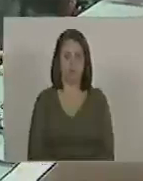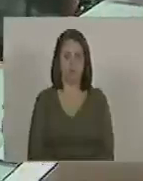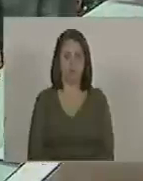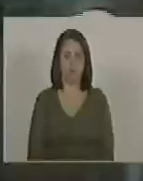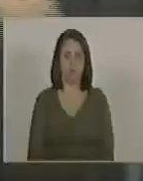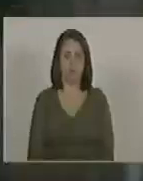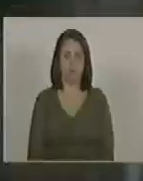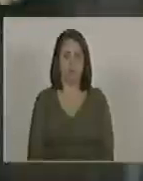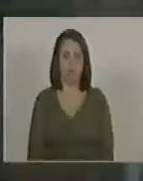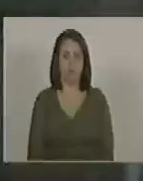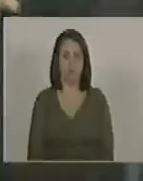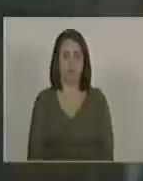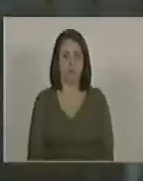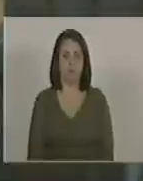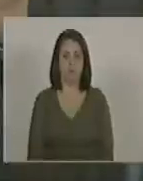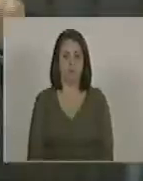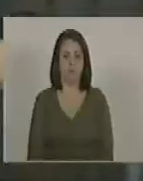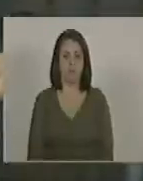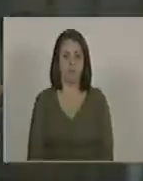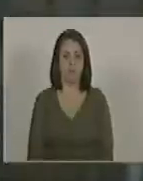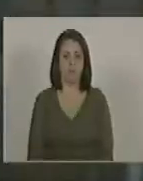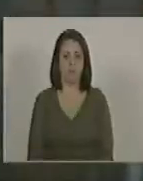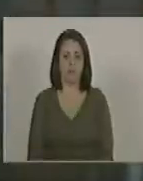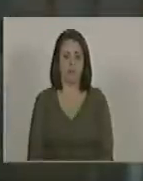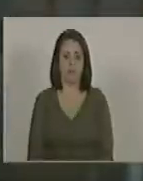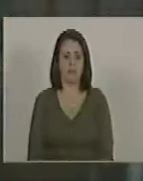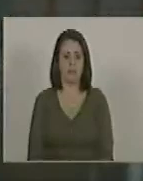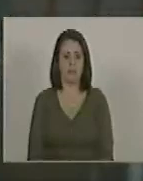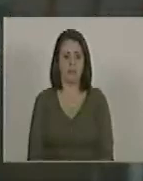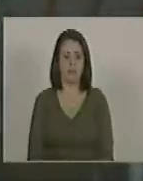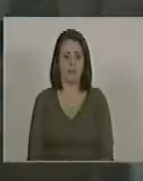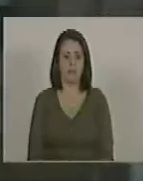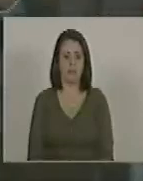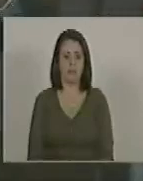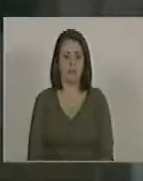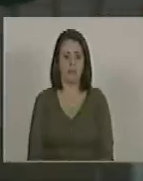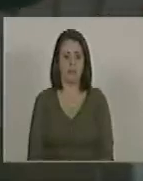aprobó que usemos la lengua de señas en el pueblo de Venezuela.